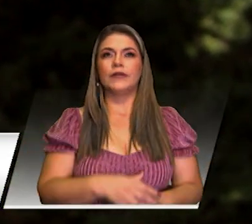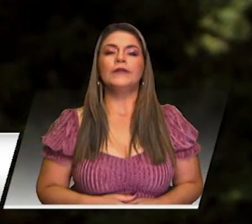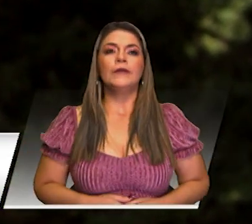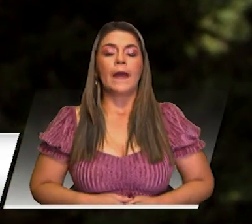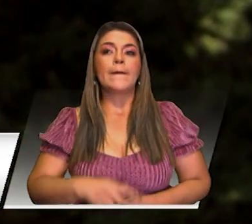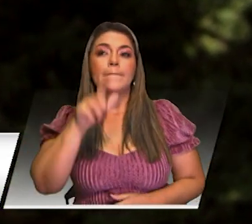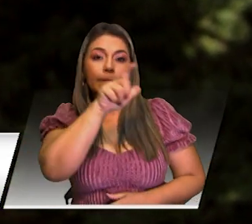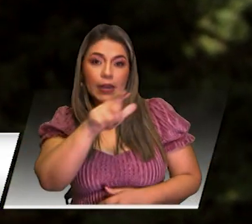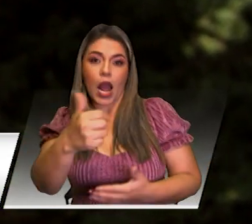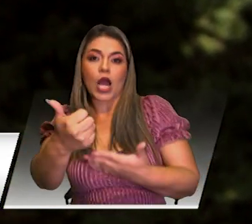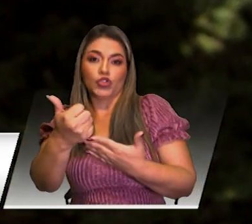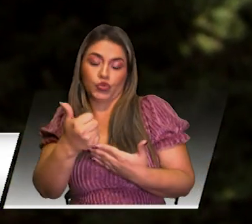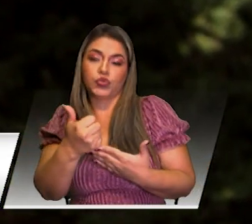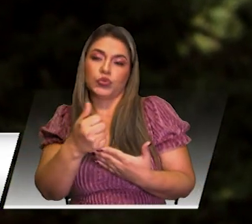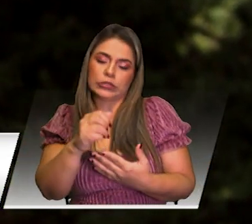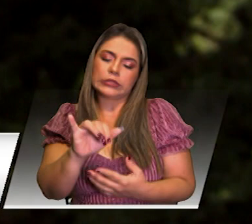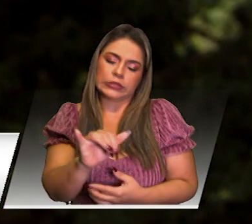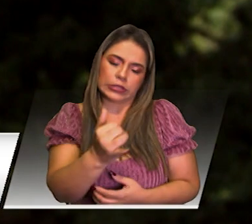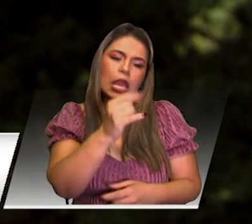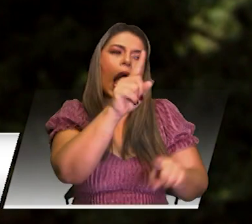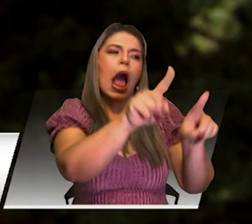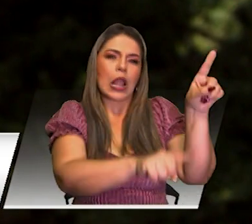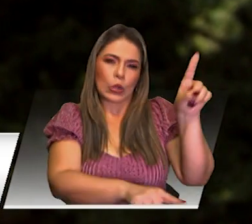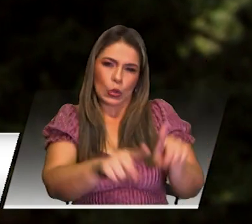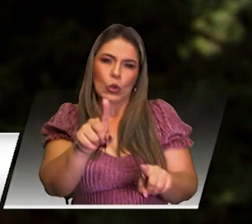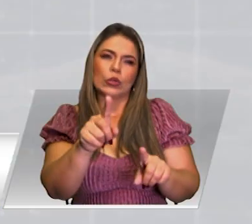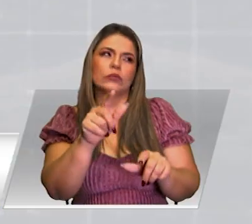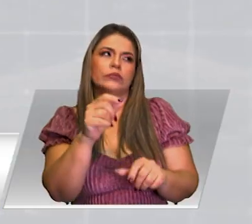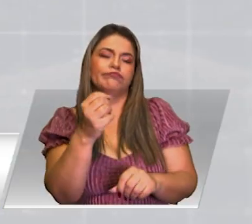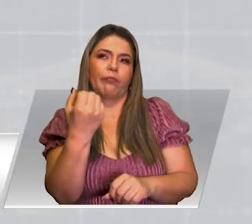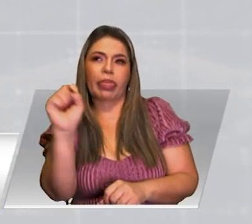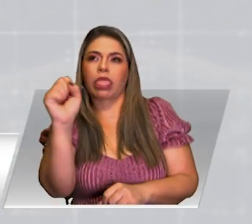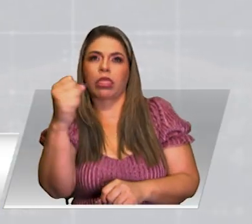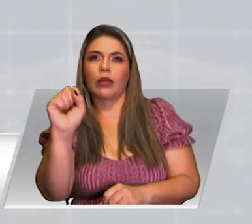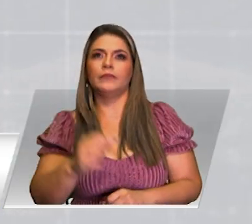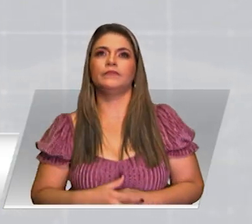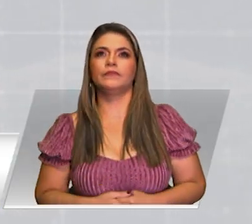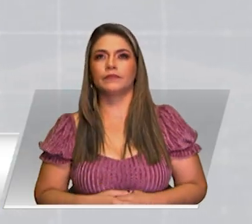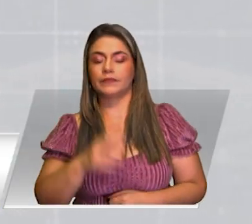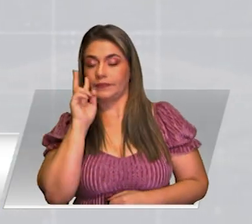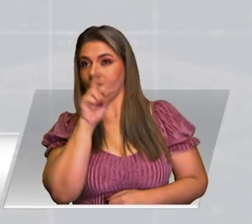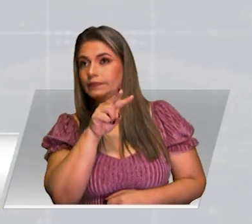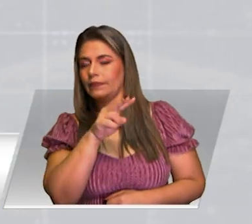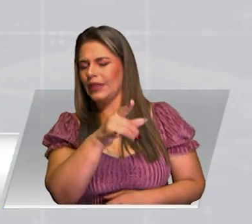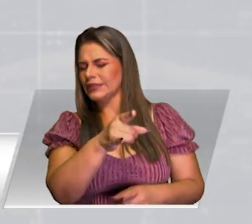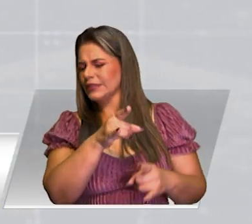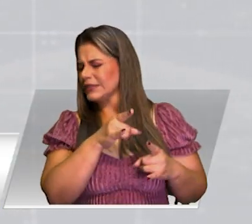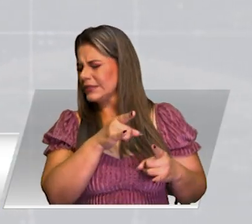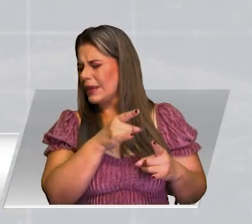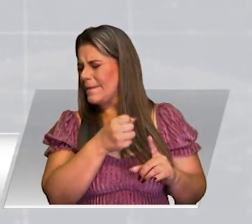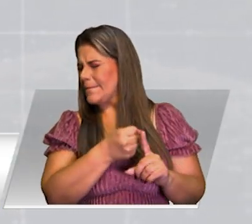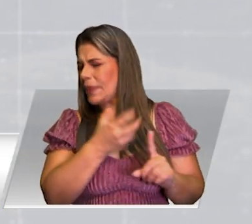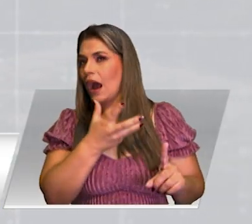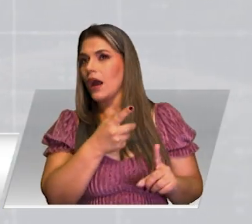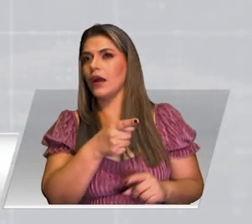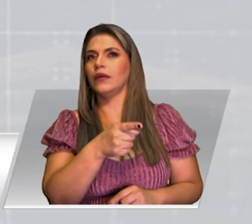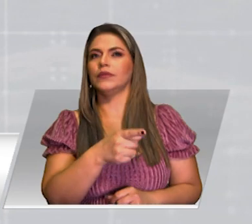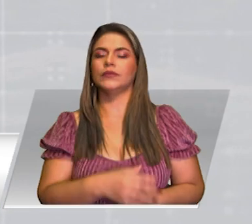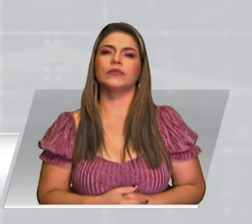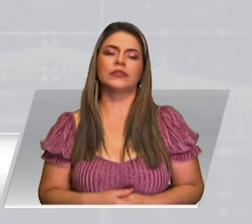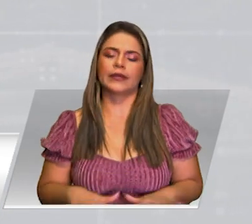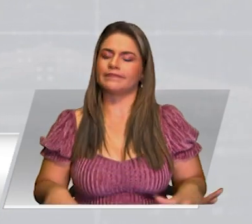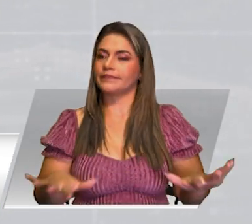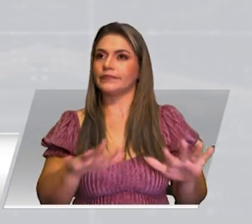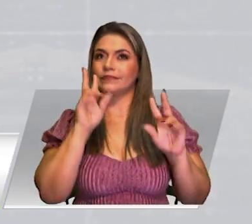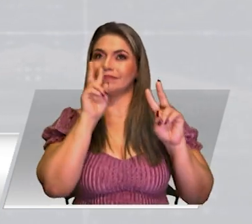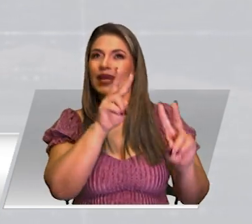gente ha colaborado obviamente todavía tenemos algunos brotes de indisciplina y tras la escena que impactó a los habitantes de esta localidad la